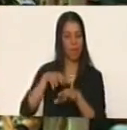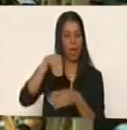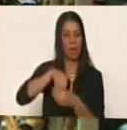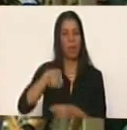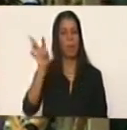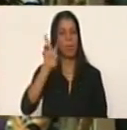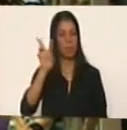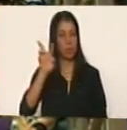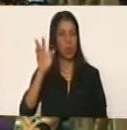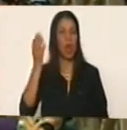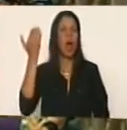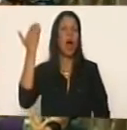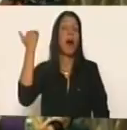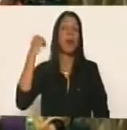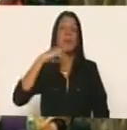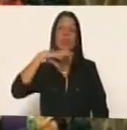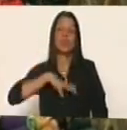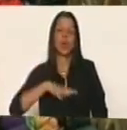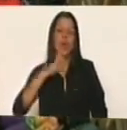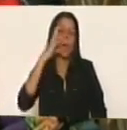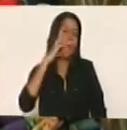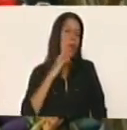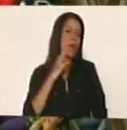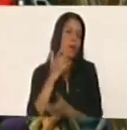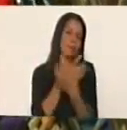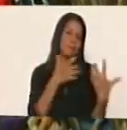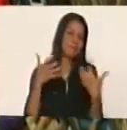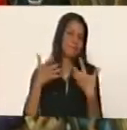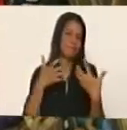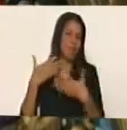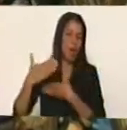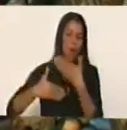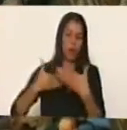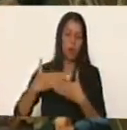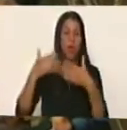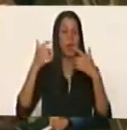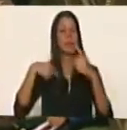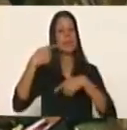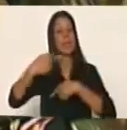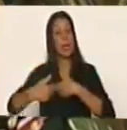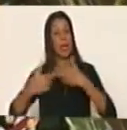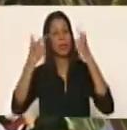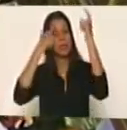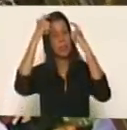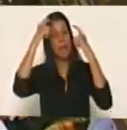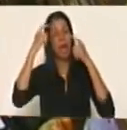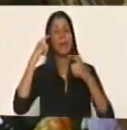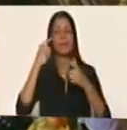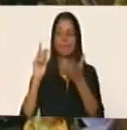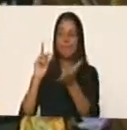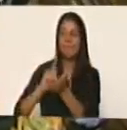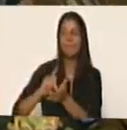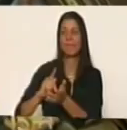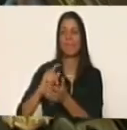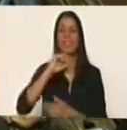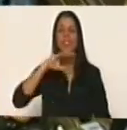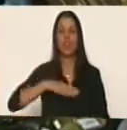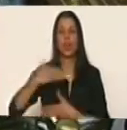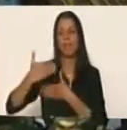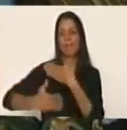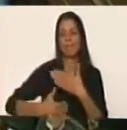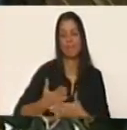desde la historia de la independencia y la historia reciente con el comandante Hugo Chávez. Entonces no se trata de que, bueno, de que vamos a